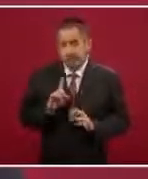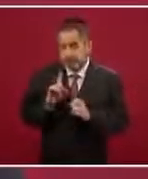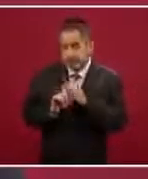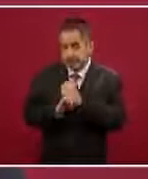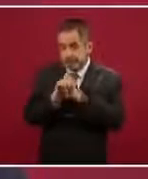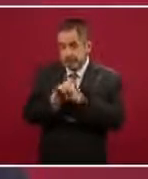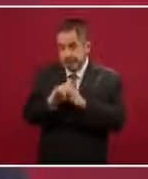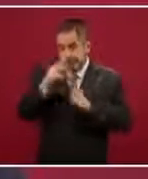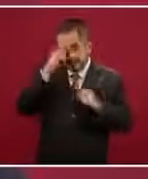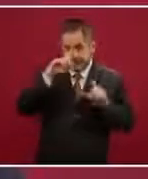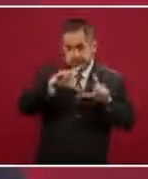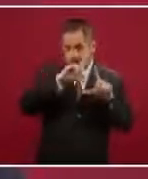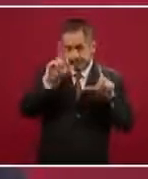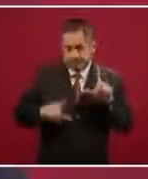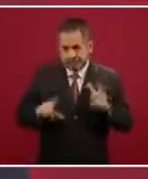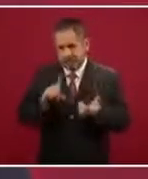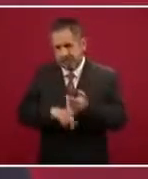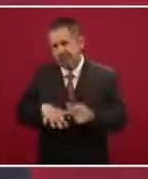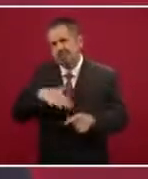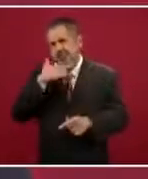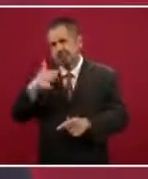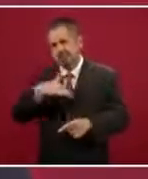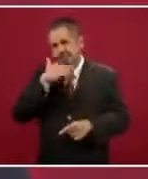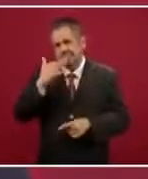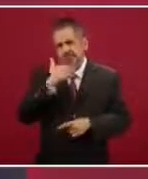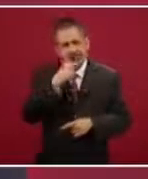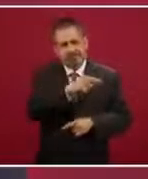problema de México era la corrupción.